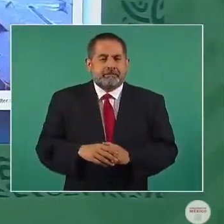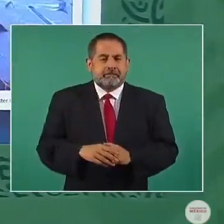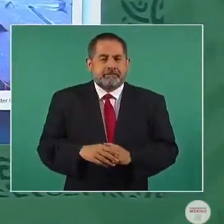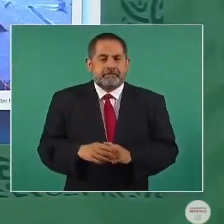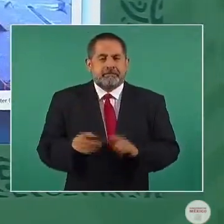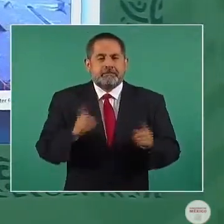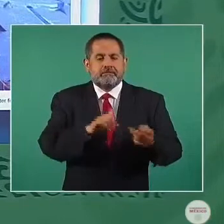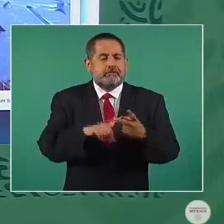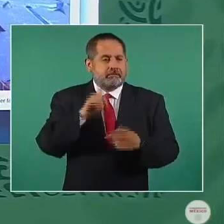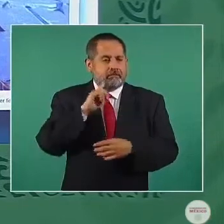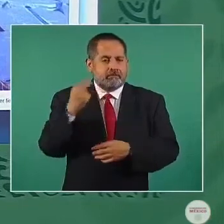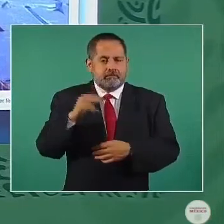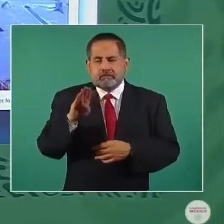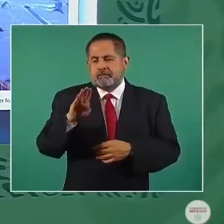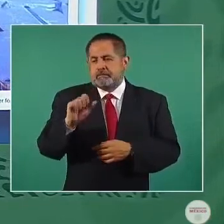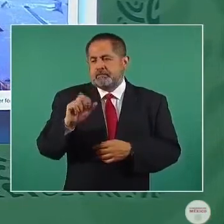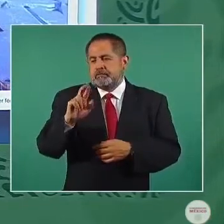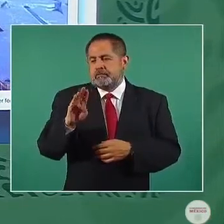Bárbara Tijerina,